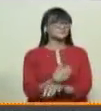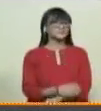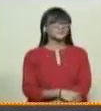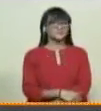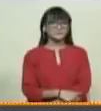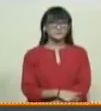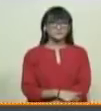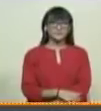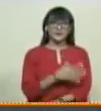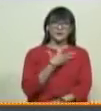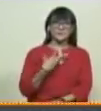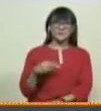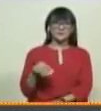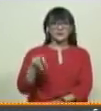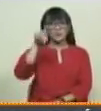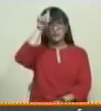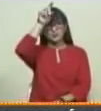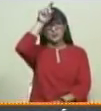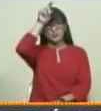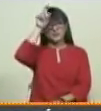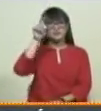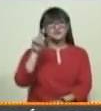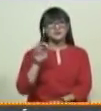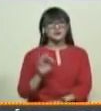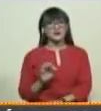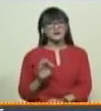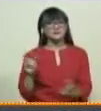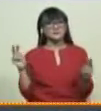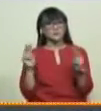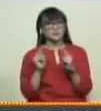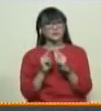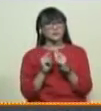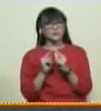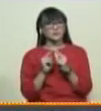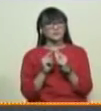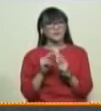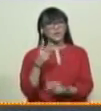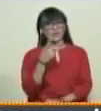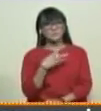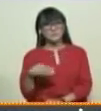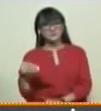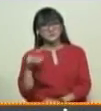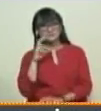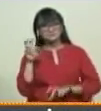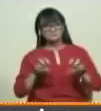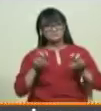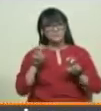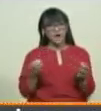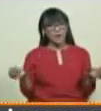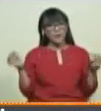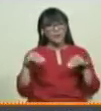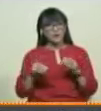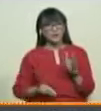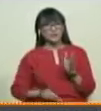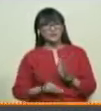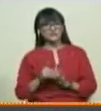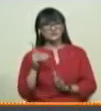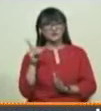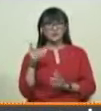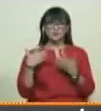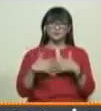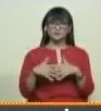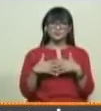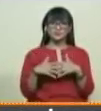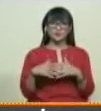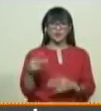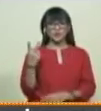de la República de Turquía. Se prevé que en este encuentro ambos mandatarios revisen acuerdos de desarrollo comercial